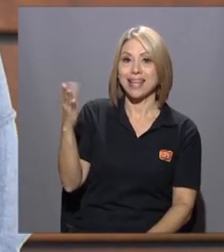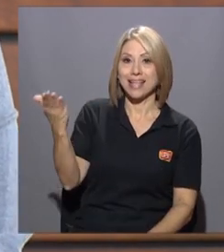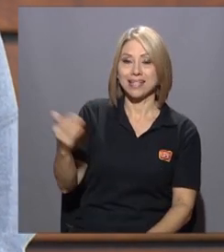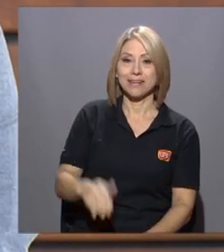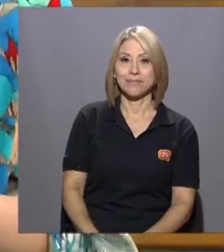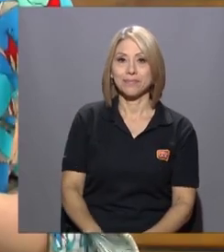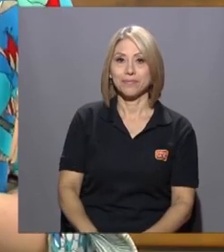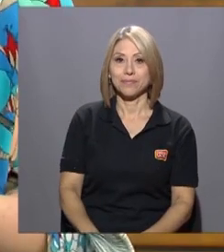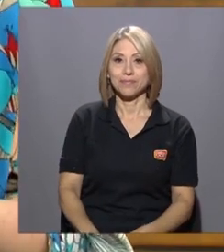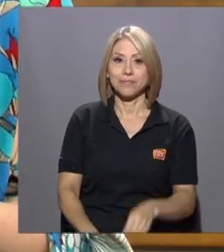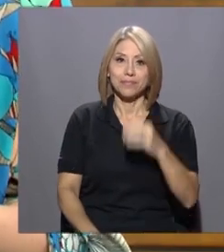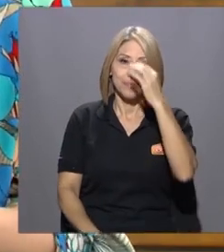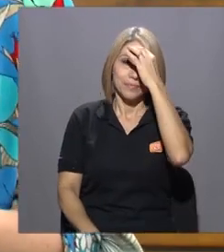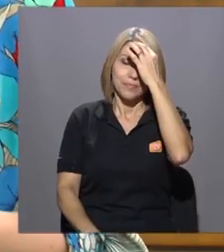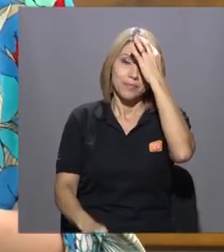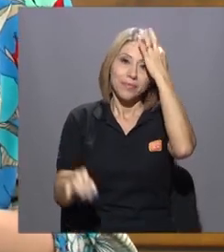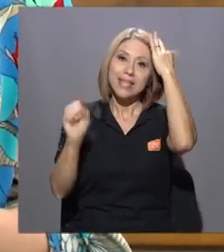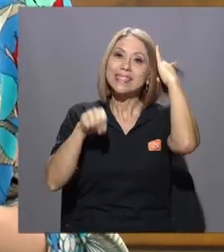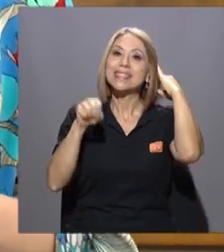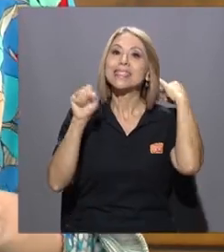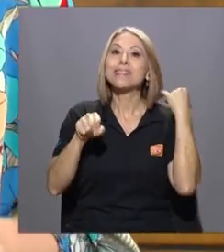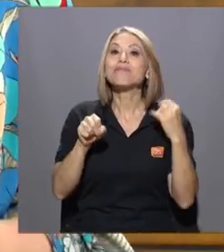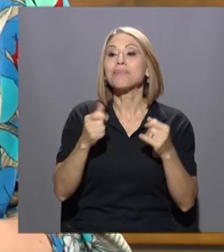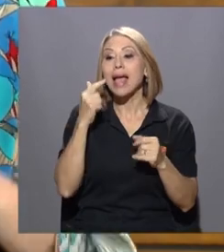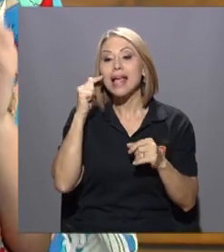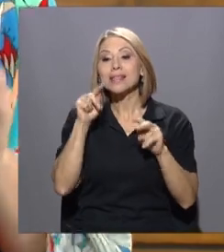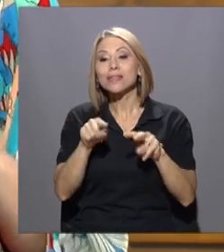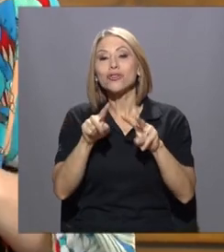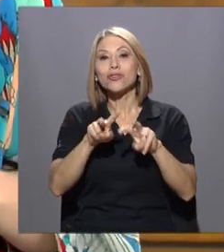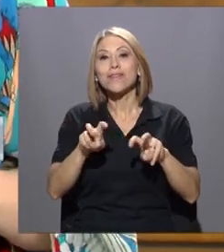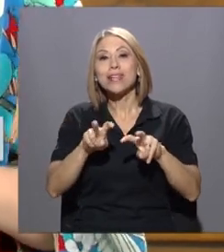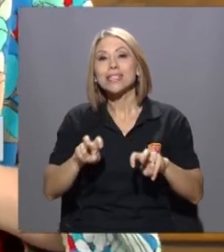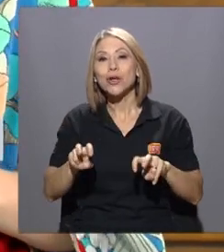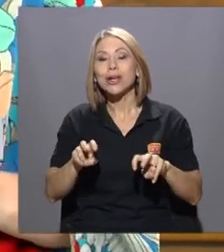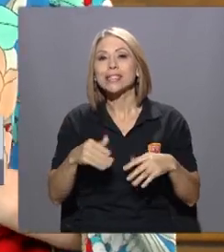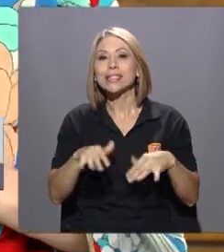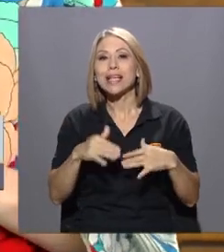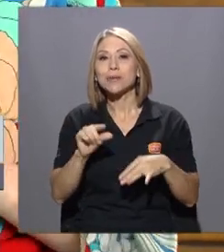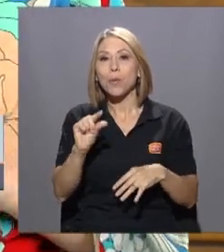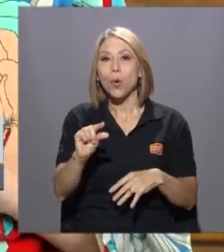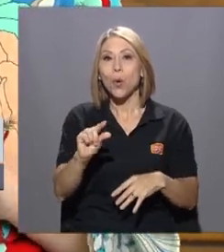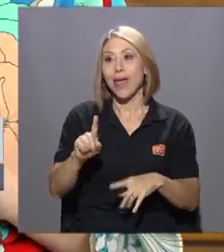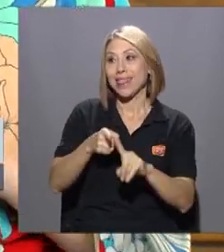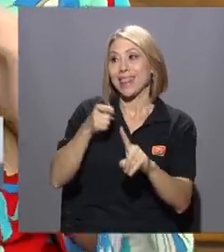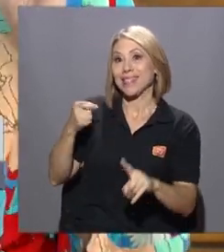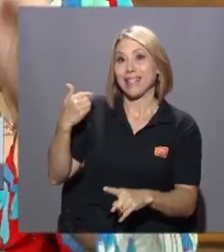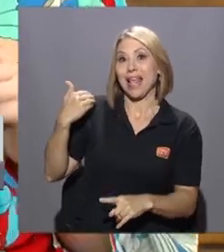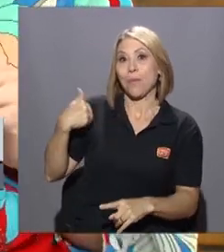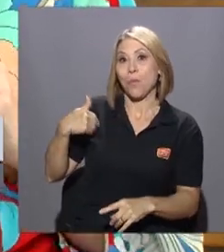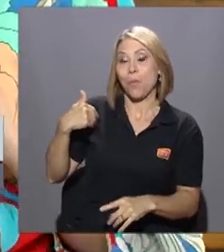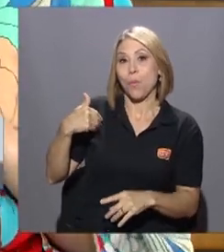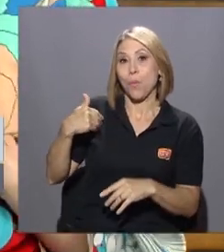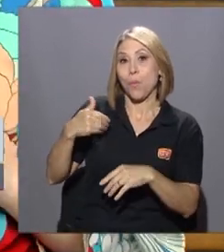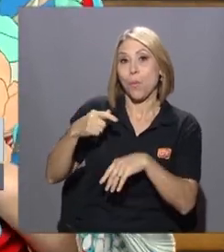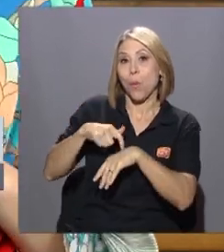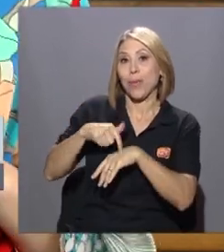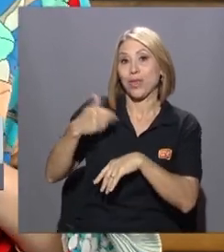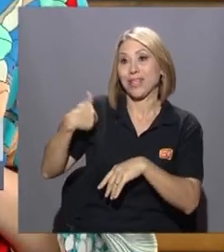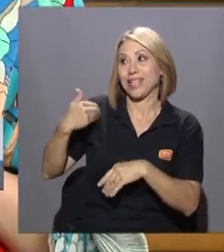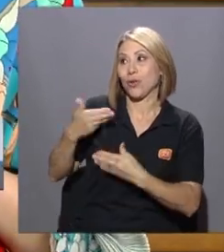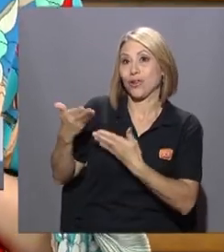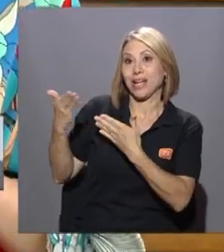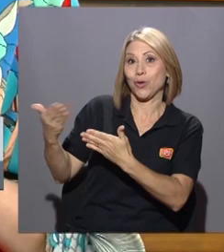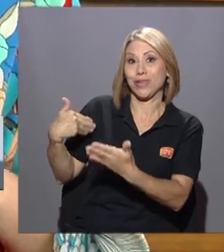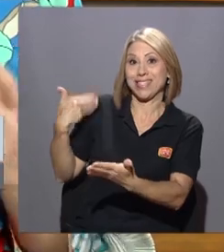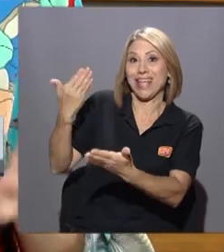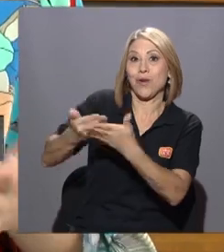Nazar. Sí, reflexiones yo diría que es poco. Desde el momento en que el señor rector llegó al plató, empezaron muchas personas a